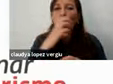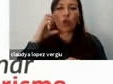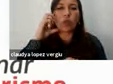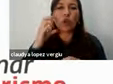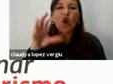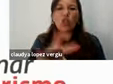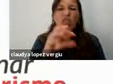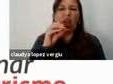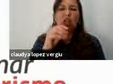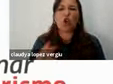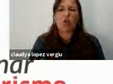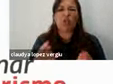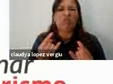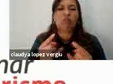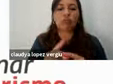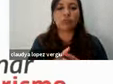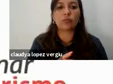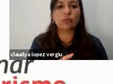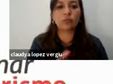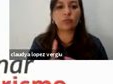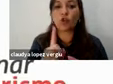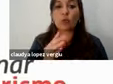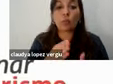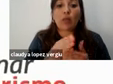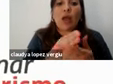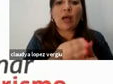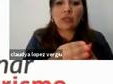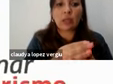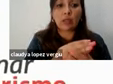normalidad, no se puede acercarse más, ¿no?